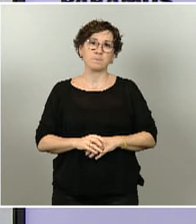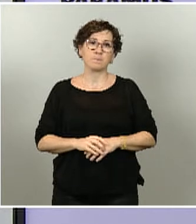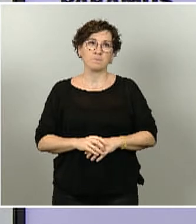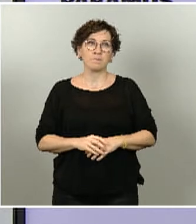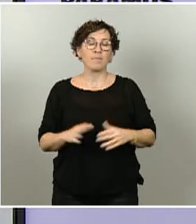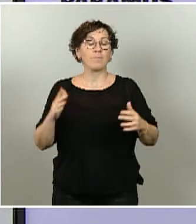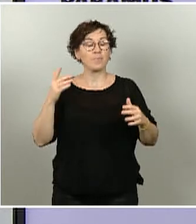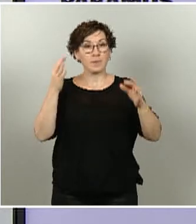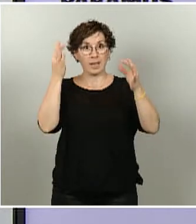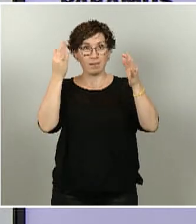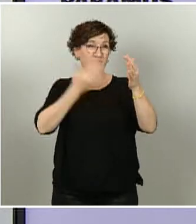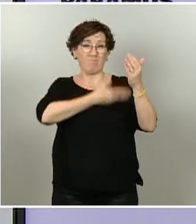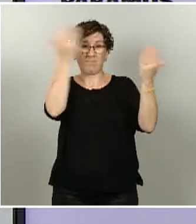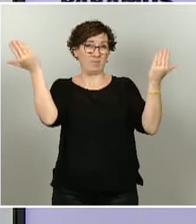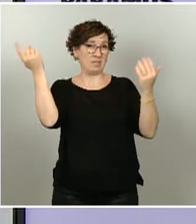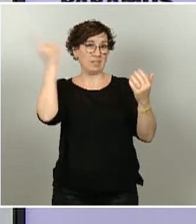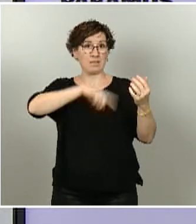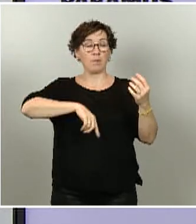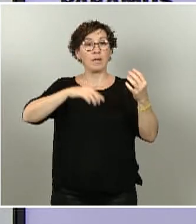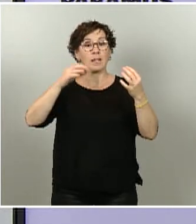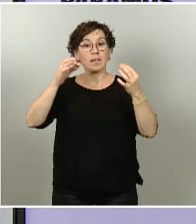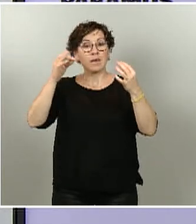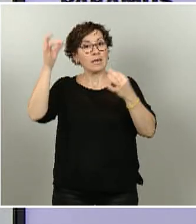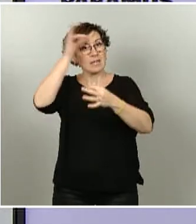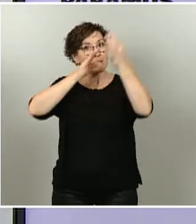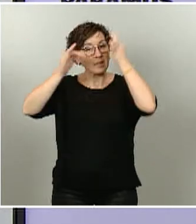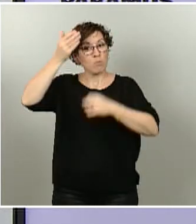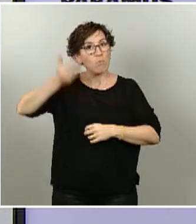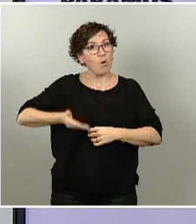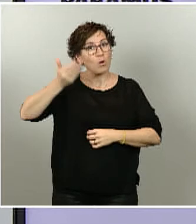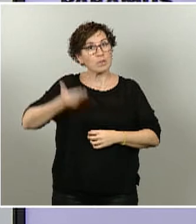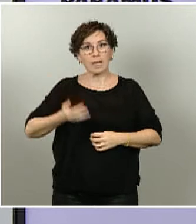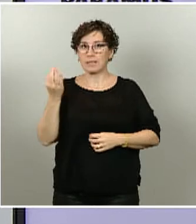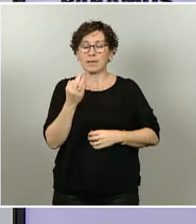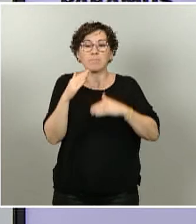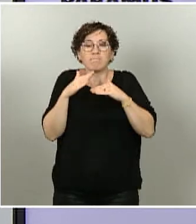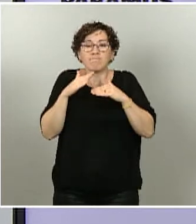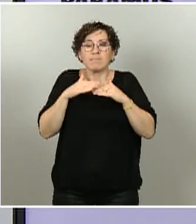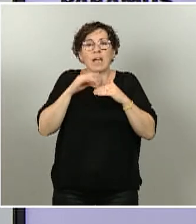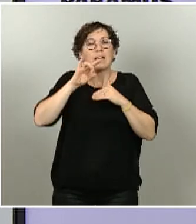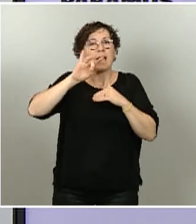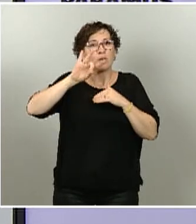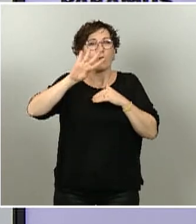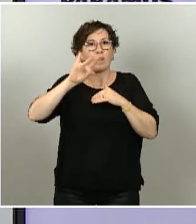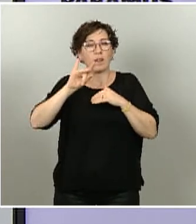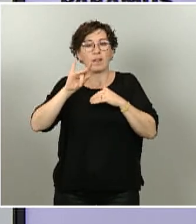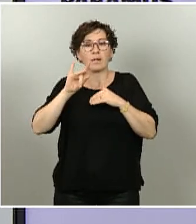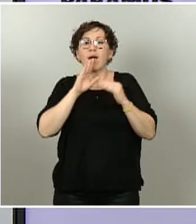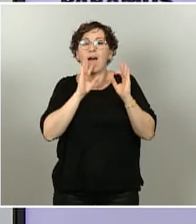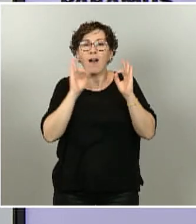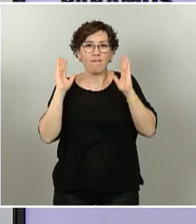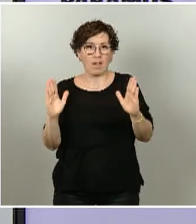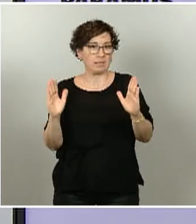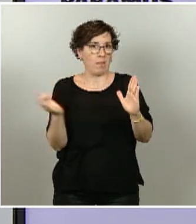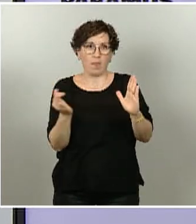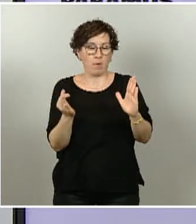un criterio importante del plan de desescalada es permanecer 14 días en una misma fase. Creemos que hay que actuar con máxima seguridad, con